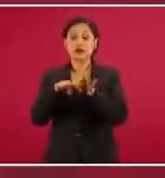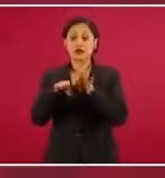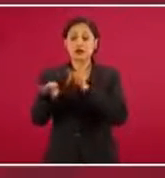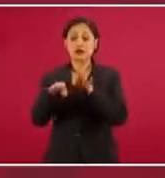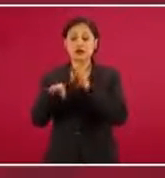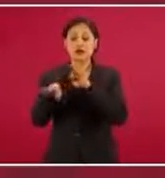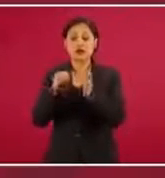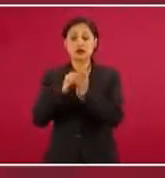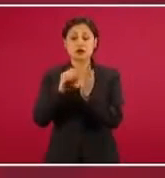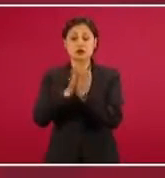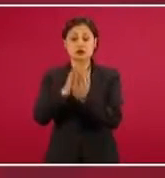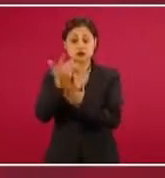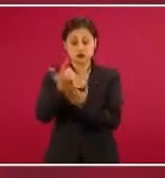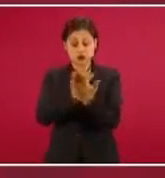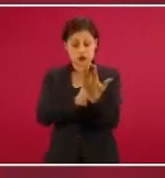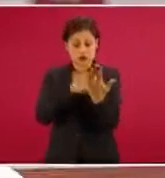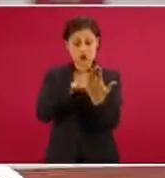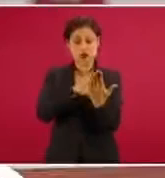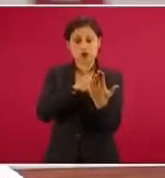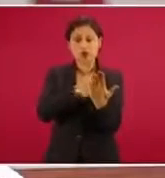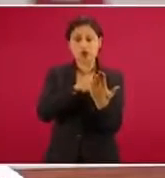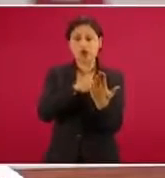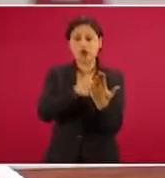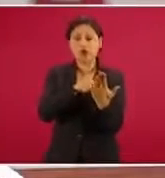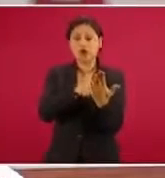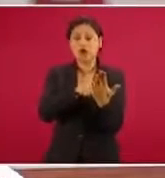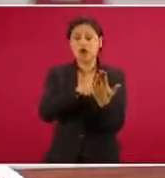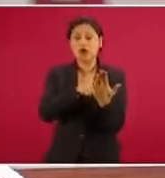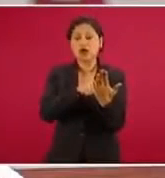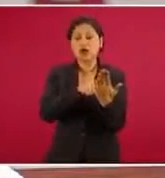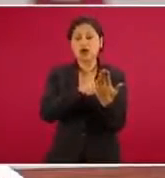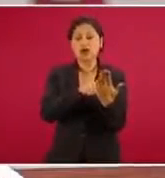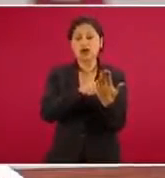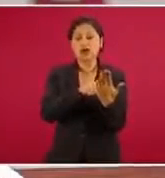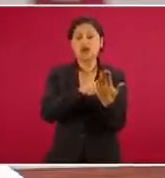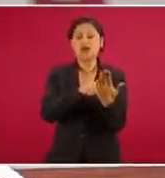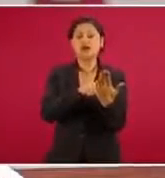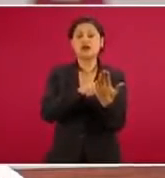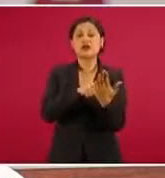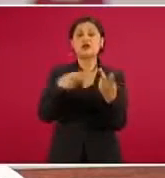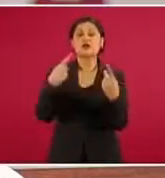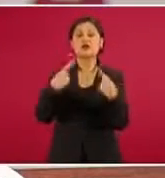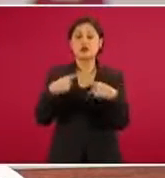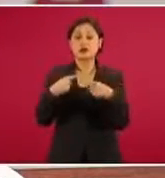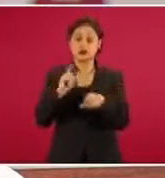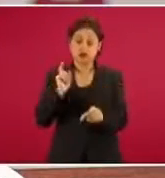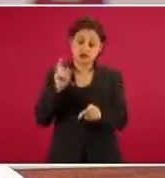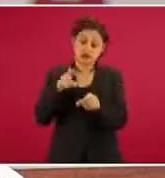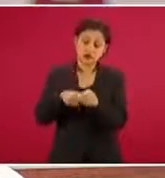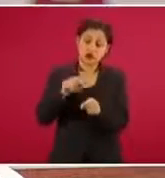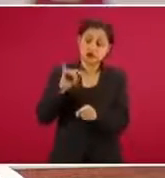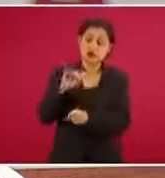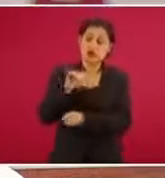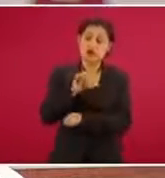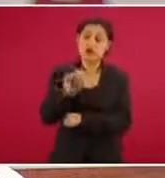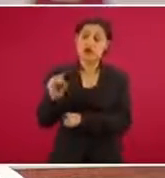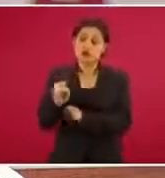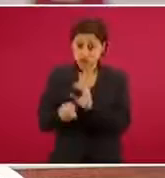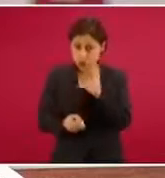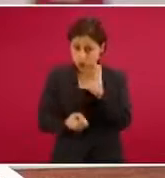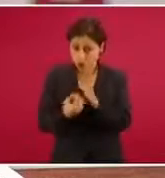registrados en el seguro social nuevos empleos